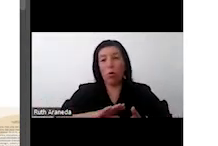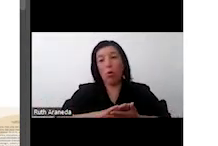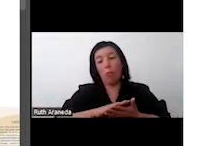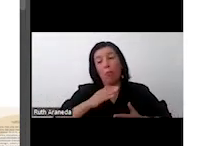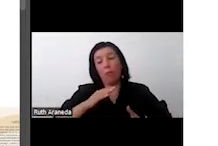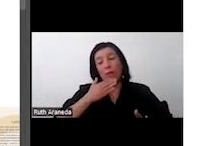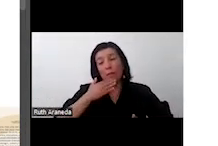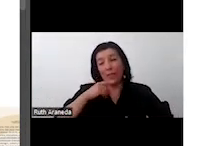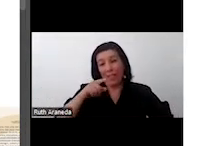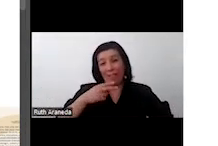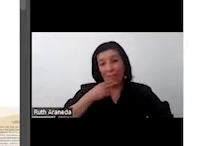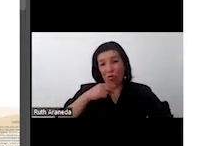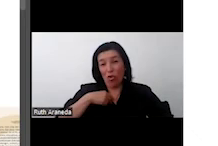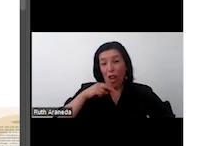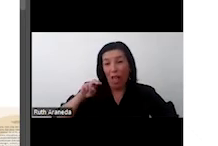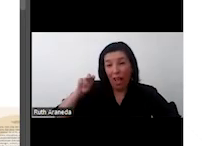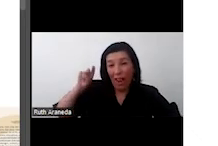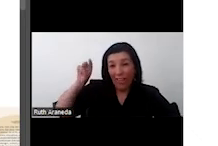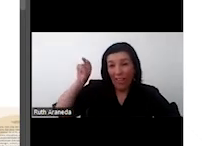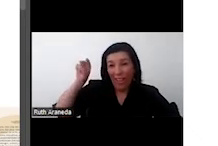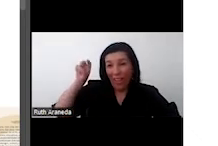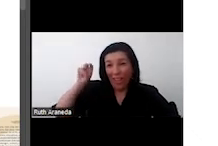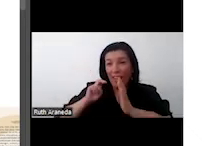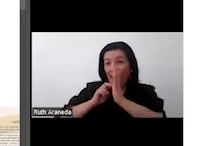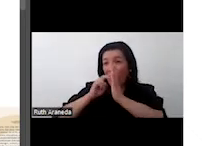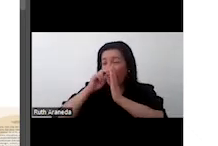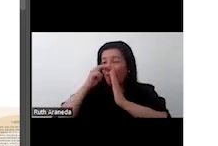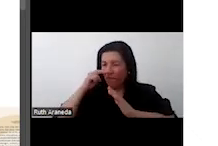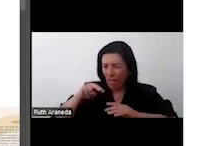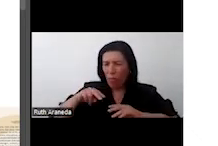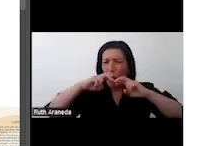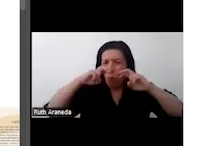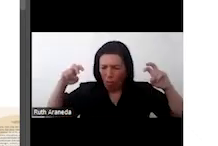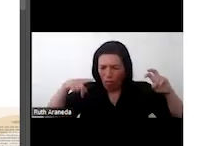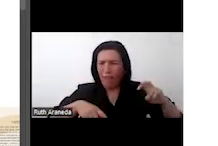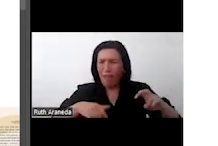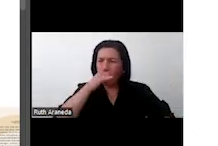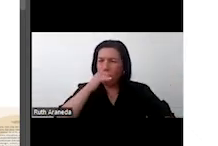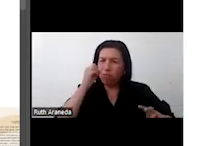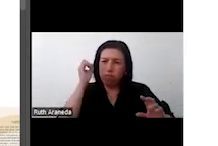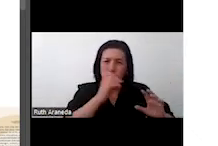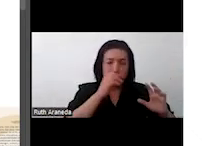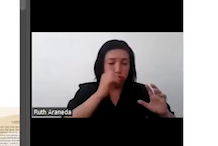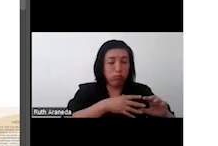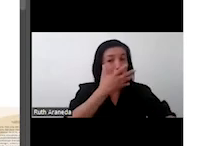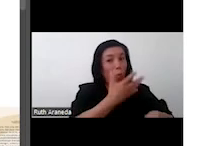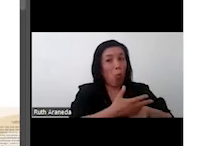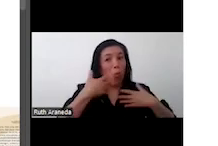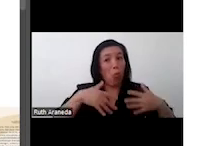es ir un poco más allá, bajo el puente y darse cuenta la cantidad de basura que hay. Un poco más adelante le voy a mostrar unas